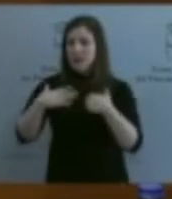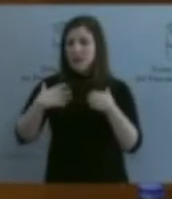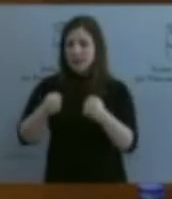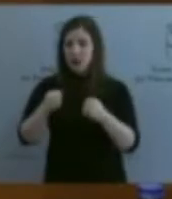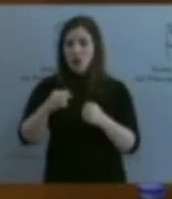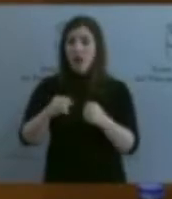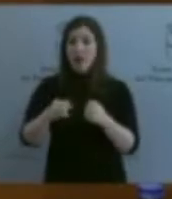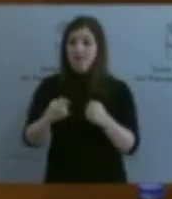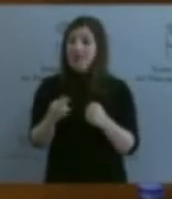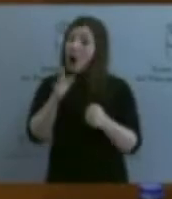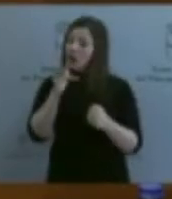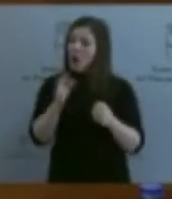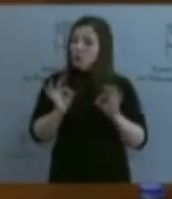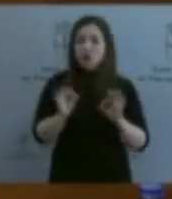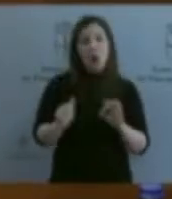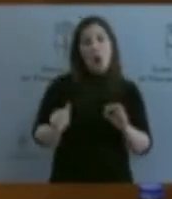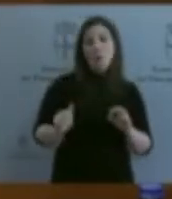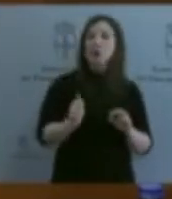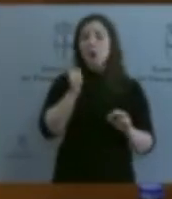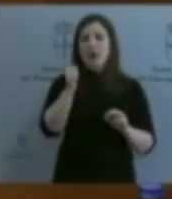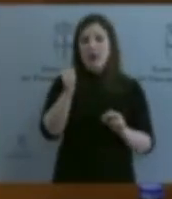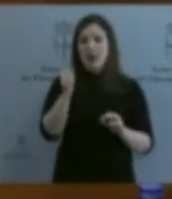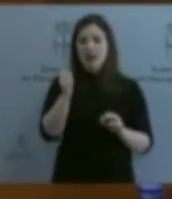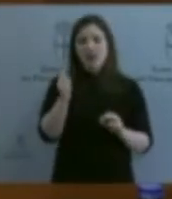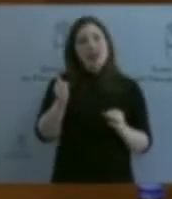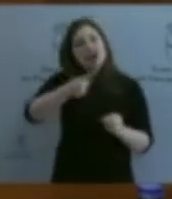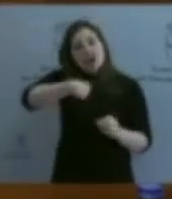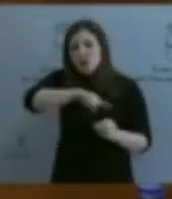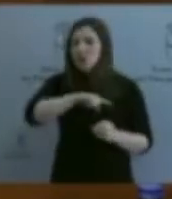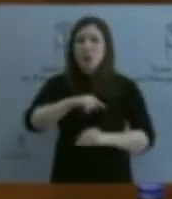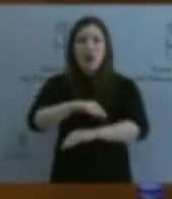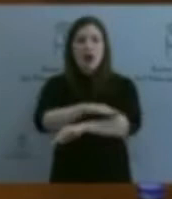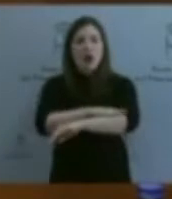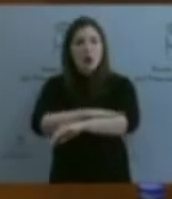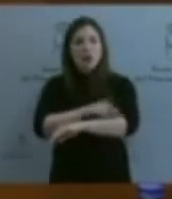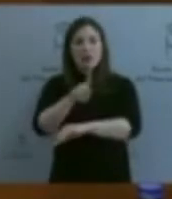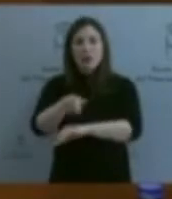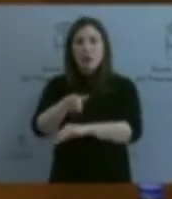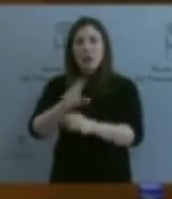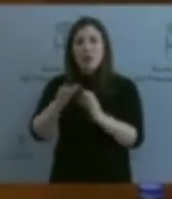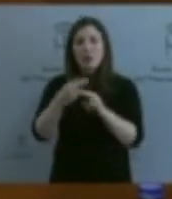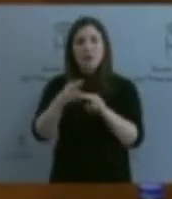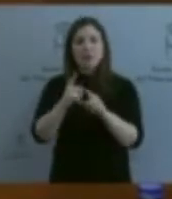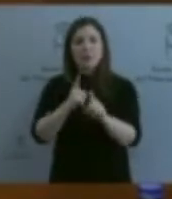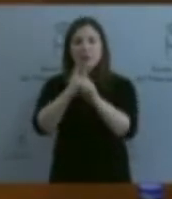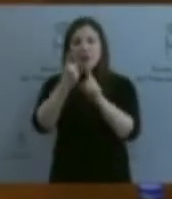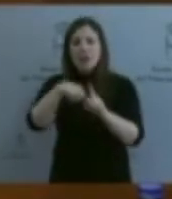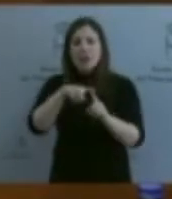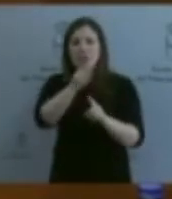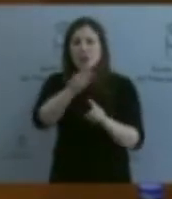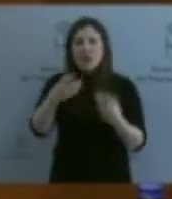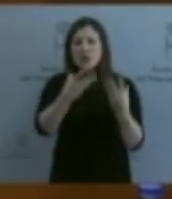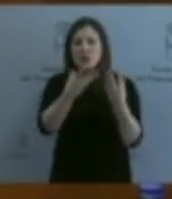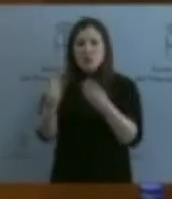construir, tanto desde el Gobierno como desde la oposición. Millones de personas están beneficiándose de las ayudas a autónomos, del apoyo a los ERTE, del ingreso